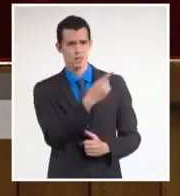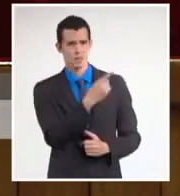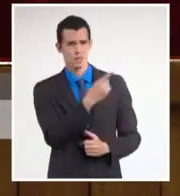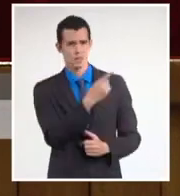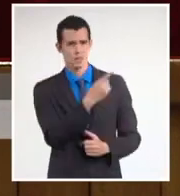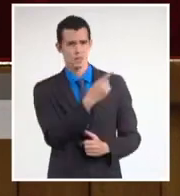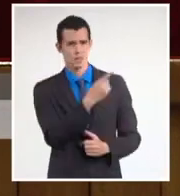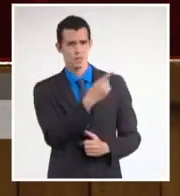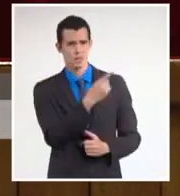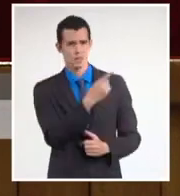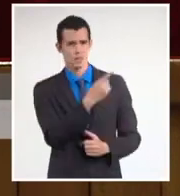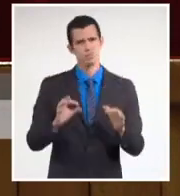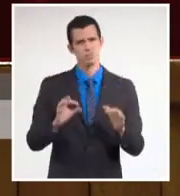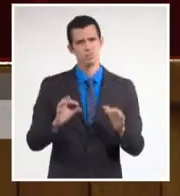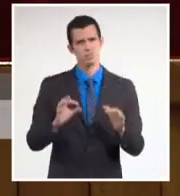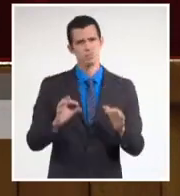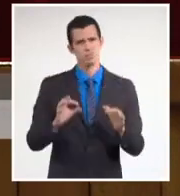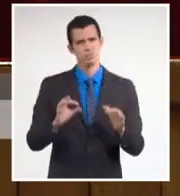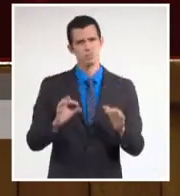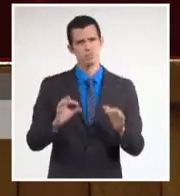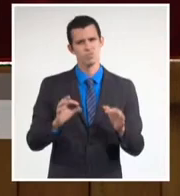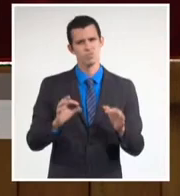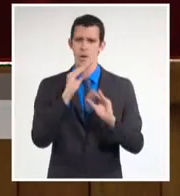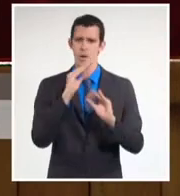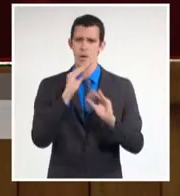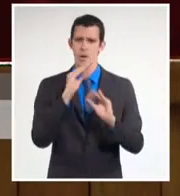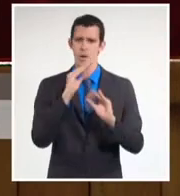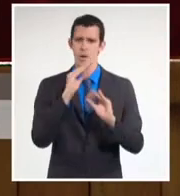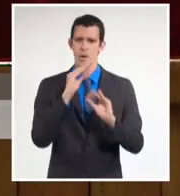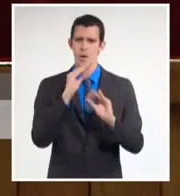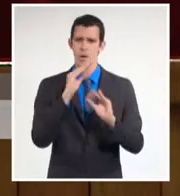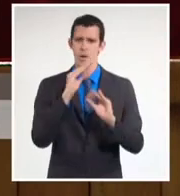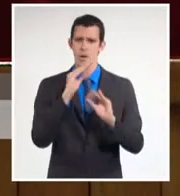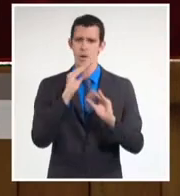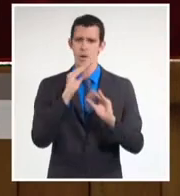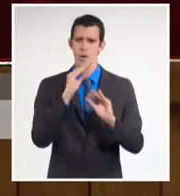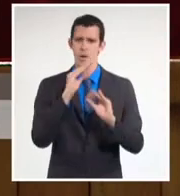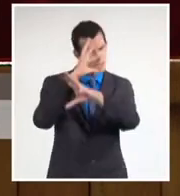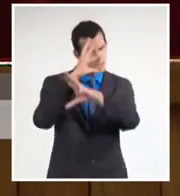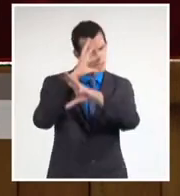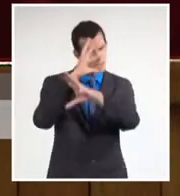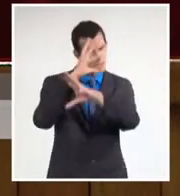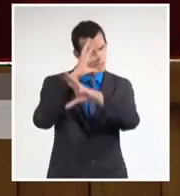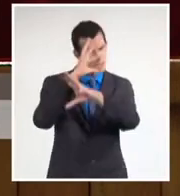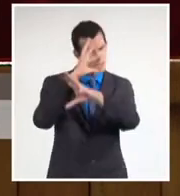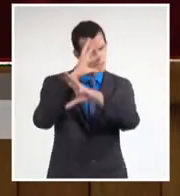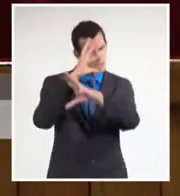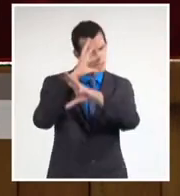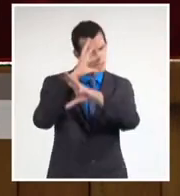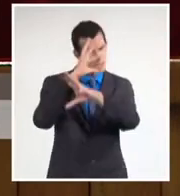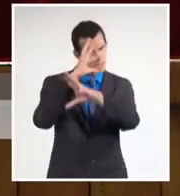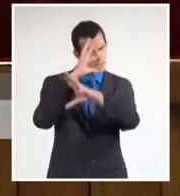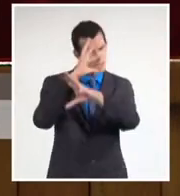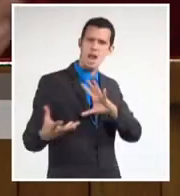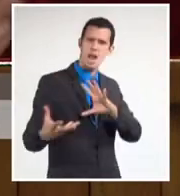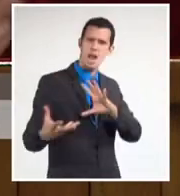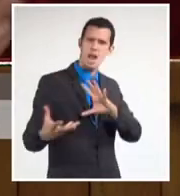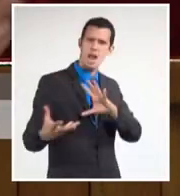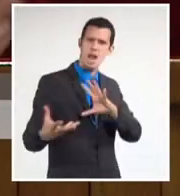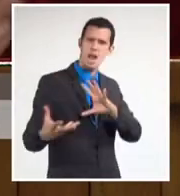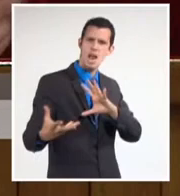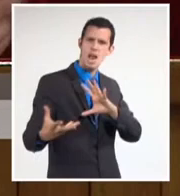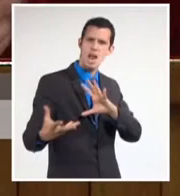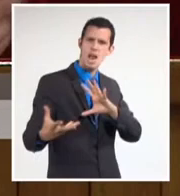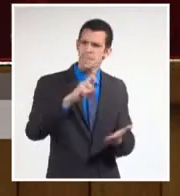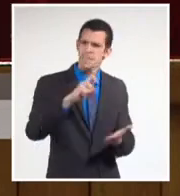de enfrentar este proceso inflacionario y en el transcurso del año 2022, con los objetivos del plan,